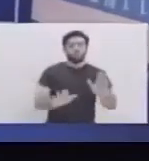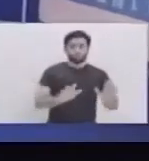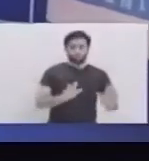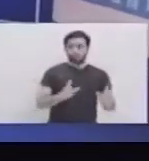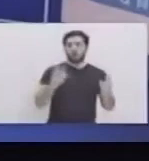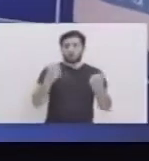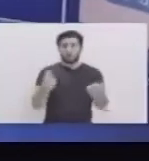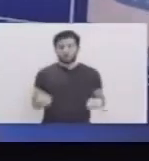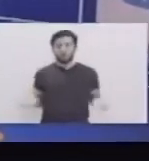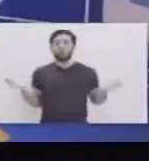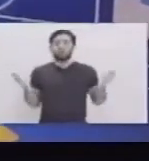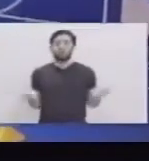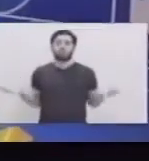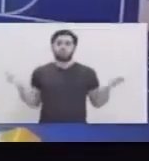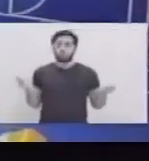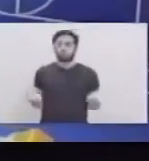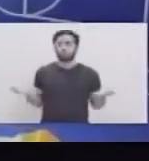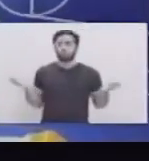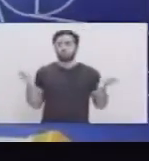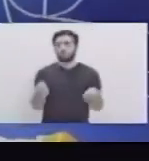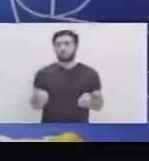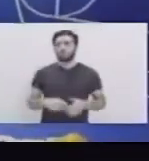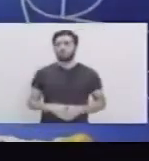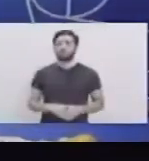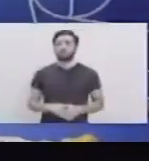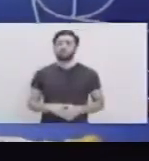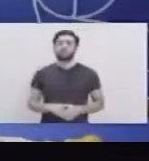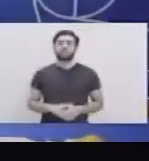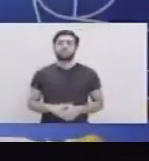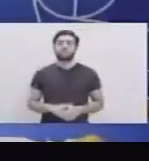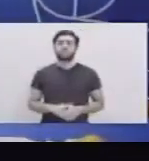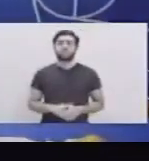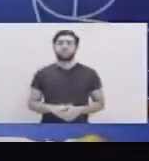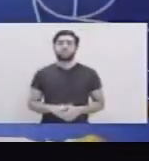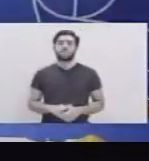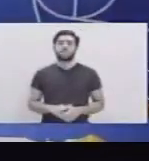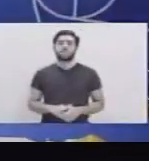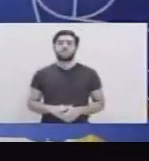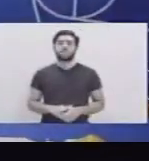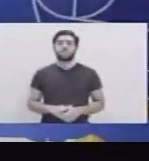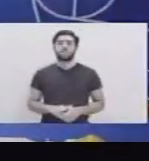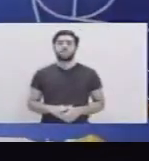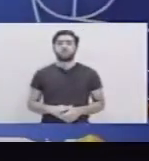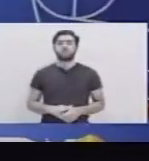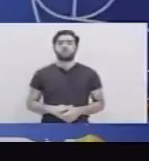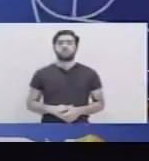Paso. Voy de nuevo. 10 saltos.